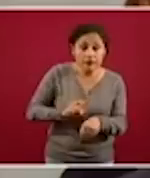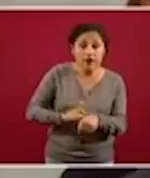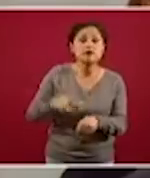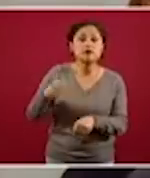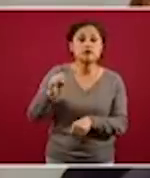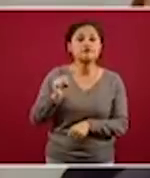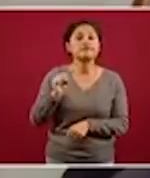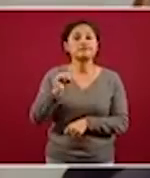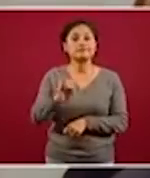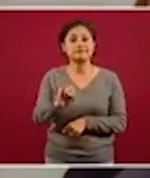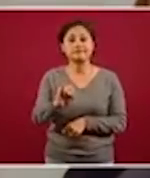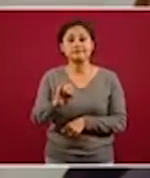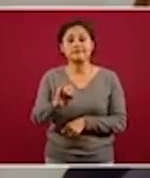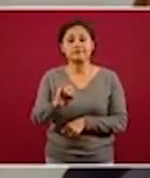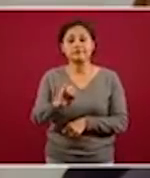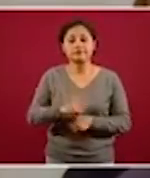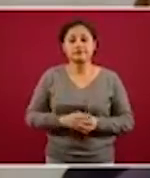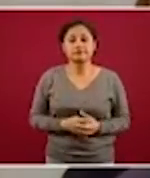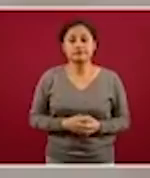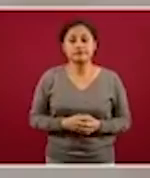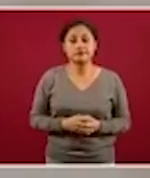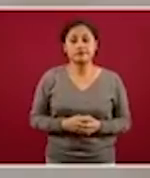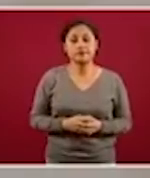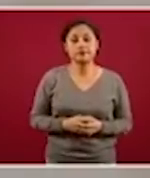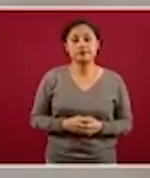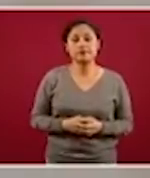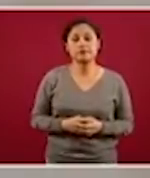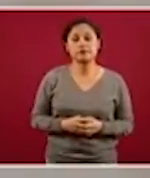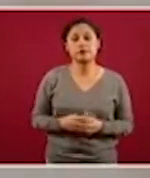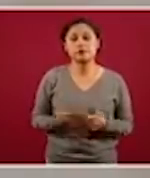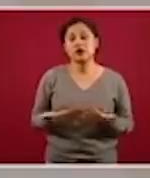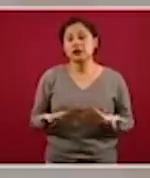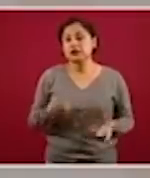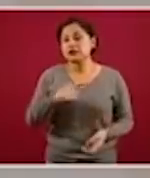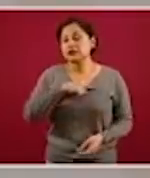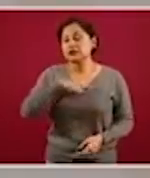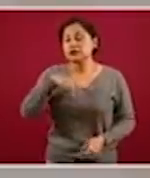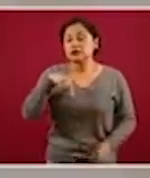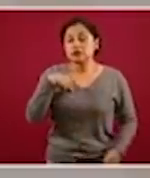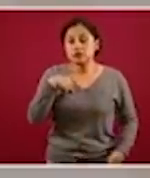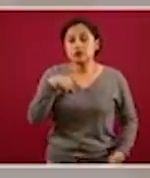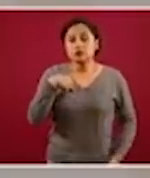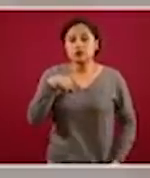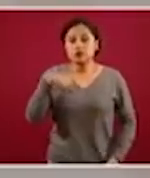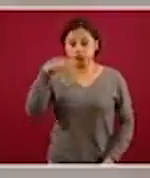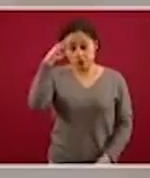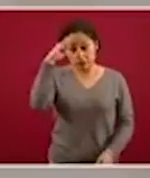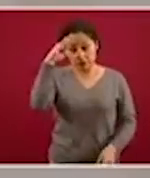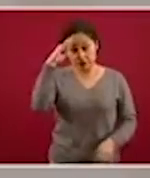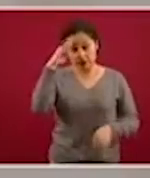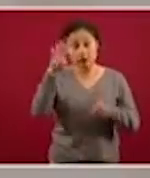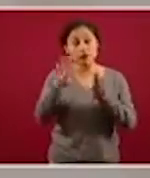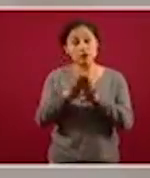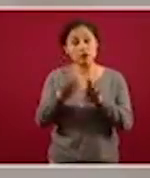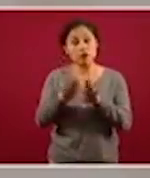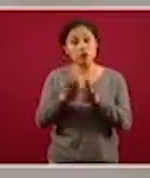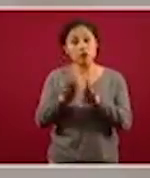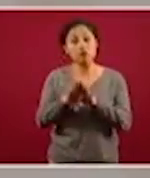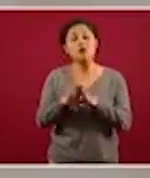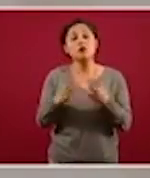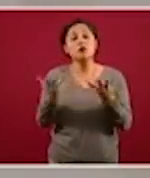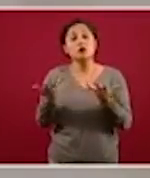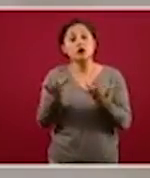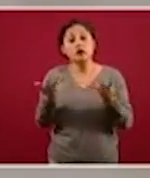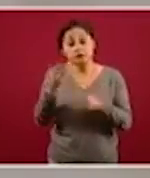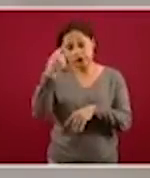a la prueba que se le hizo. Entonces vamos a tener que hacer una operación que tiene sus complejidades sanitarias, por eso pedimos la